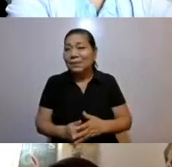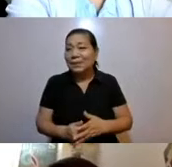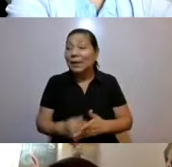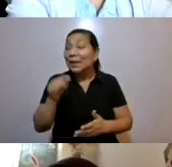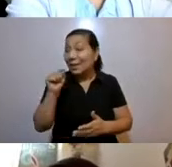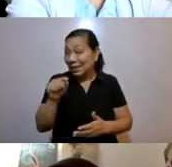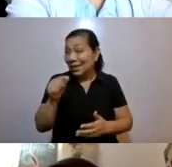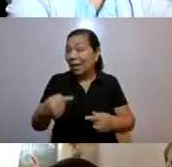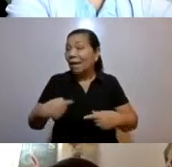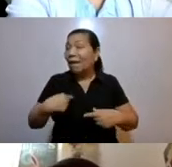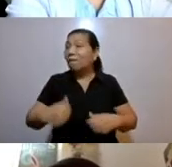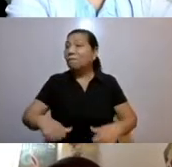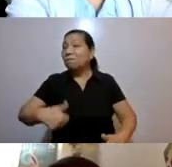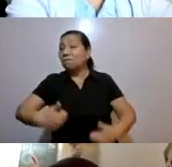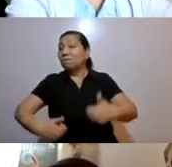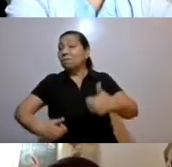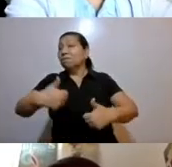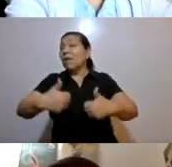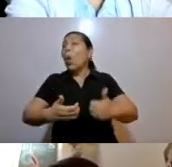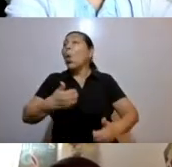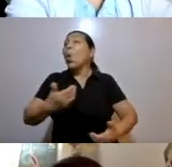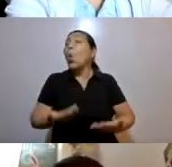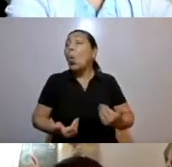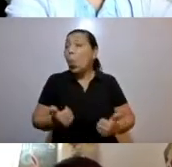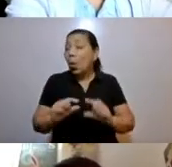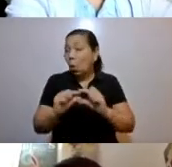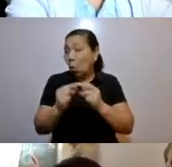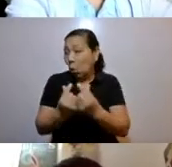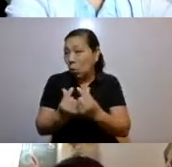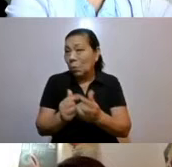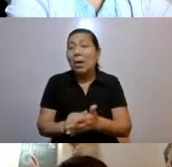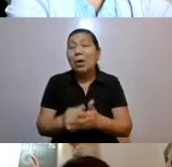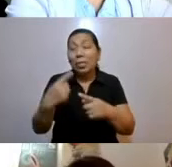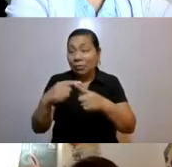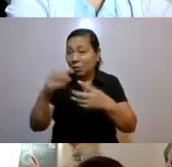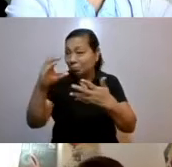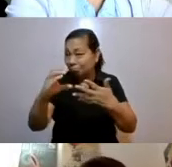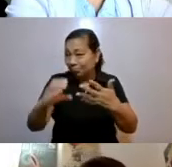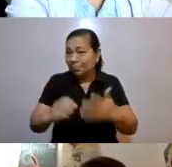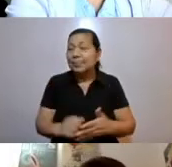esta competencia que estamos hablando, que se ve en un grupo poblacional característico,